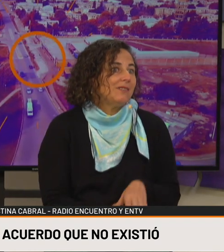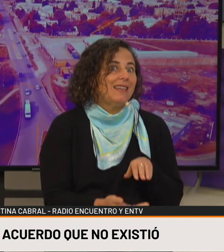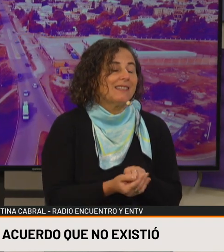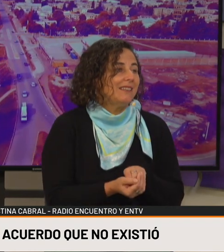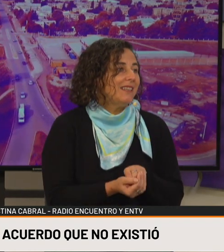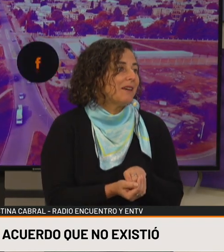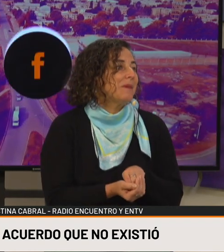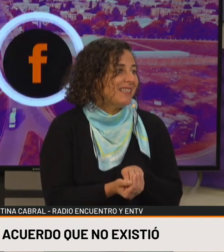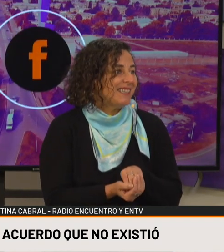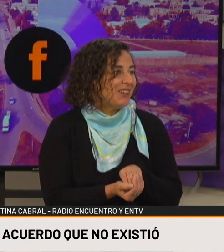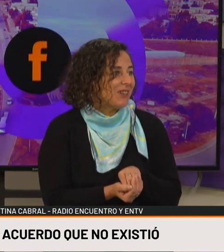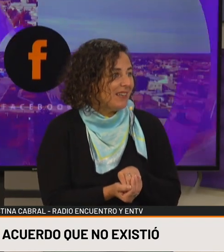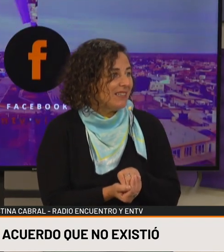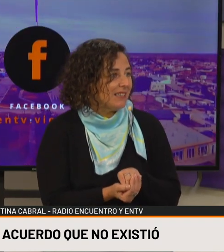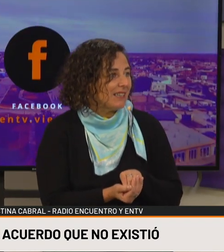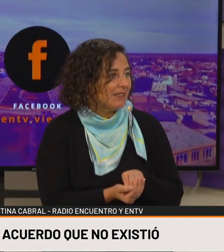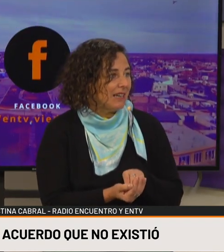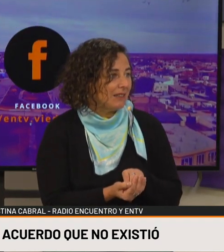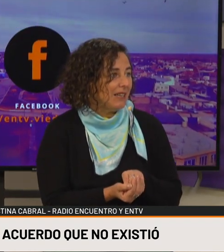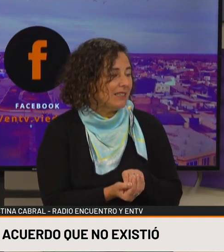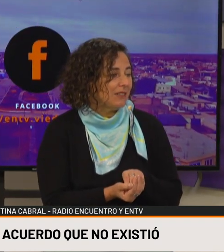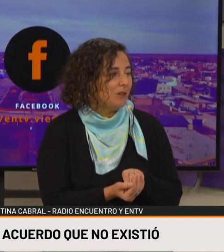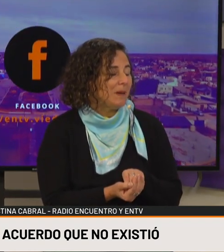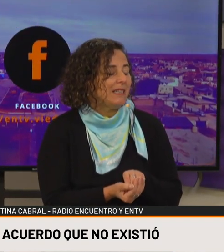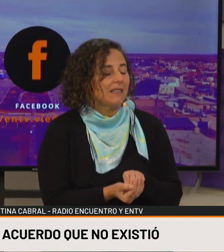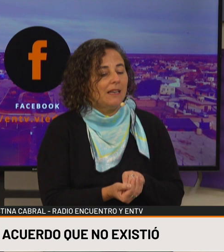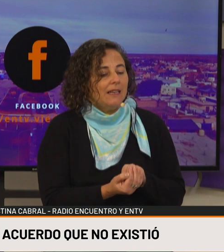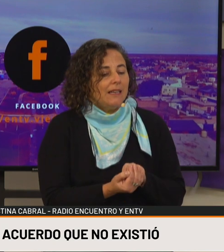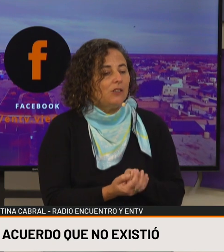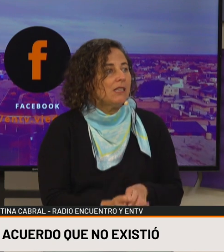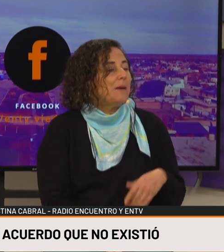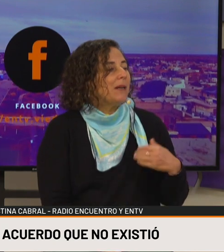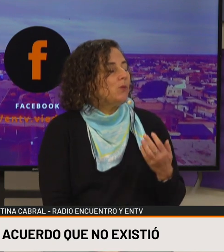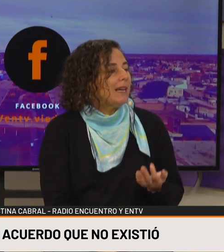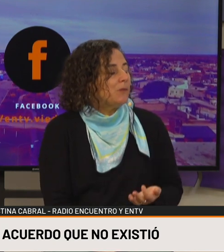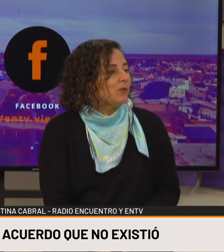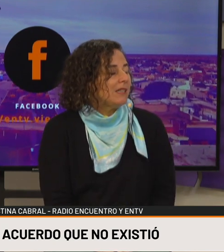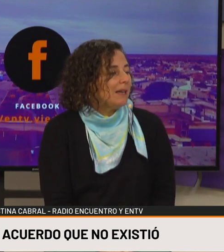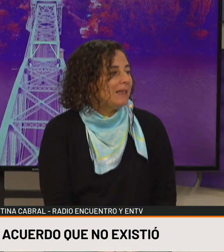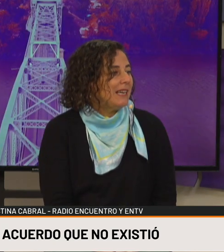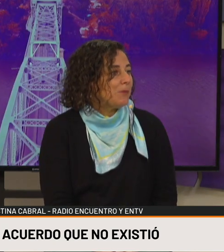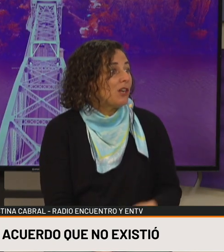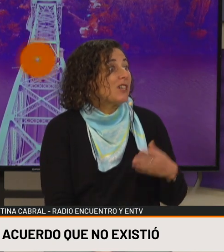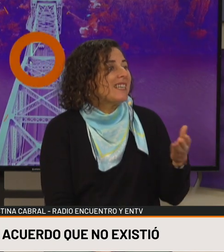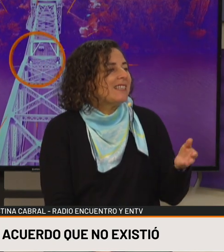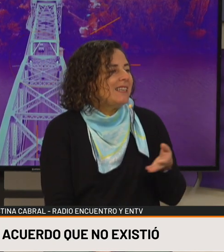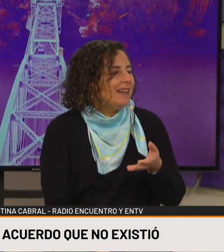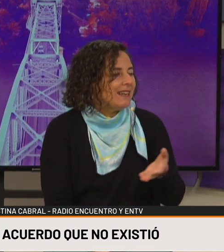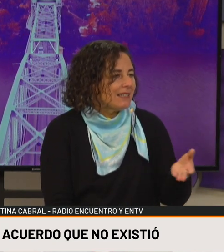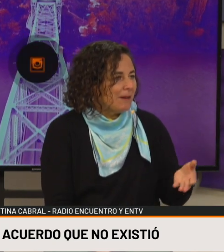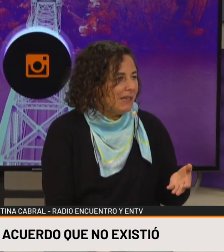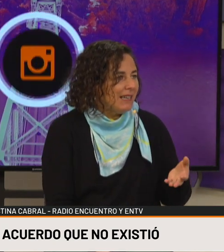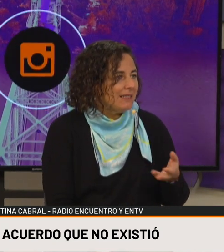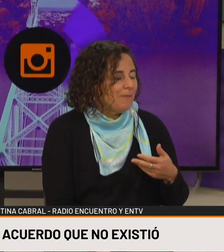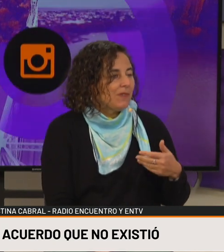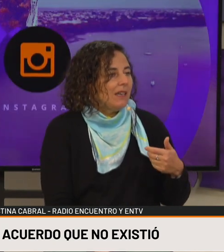esto días antes de que empiecen estas jornadas y Estas actividades en todo el país Entonces le preguntamos esta mañana porque lo que se decía en